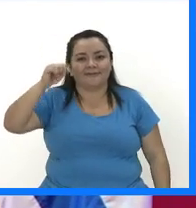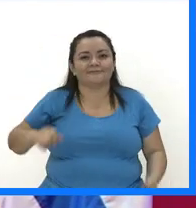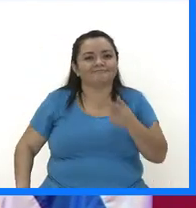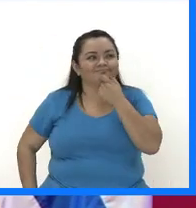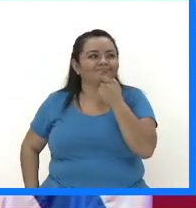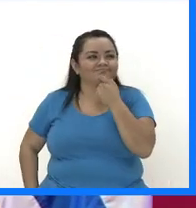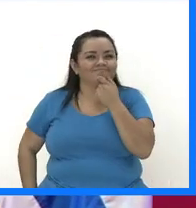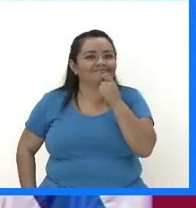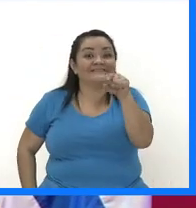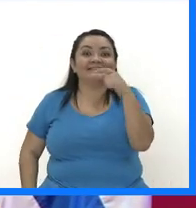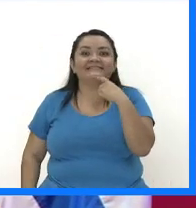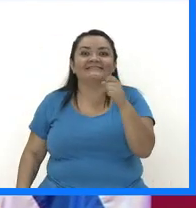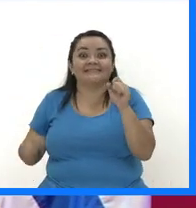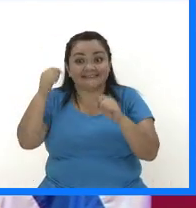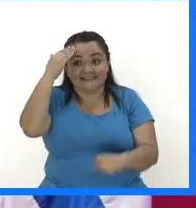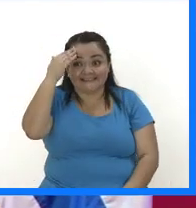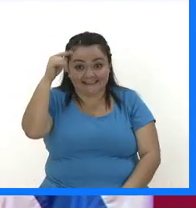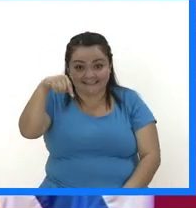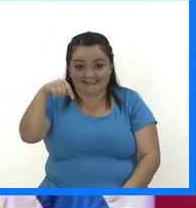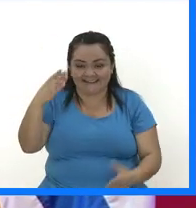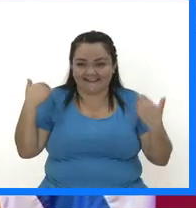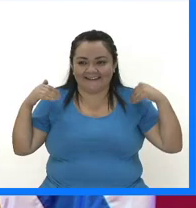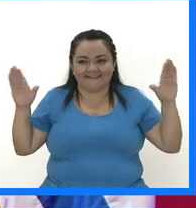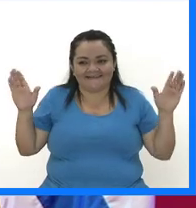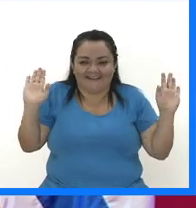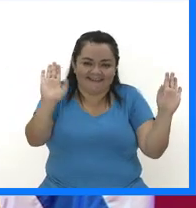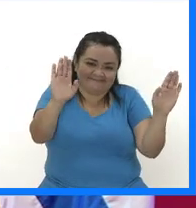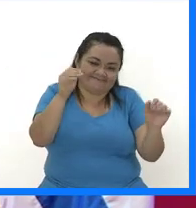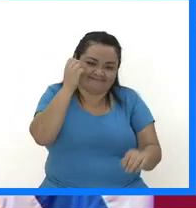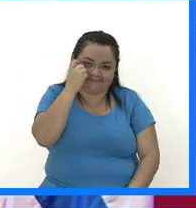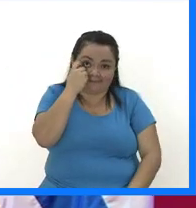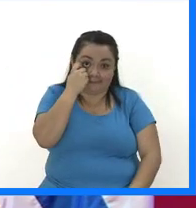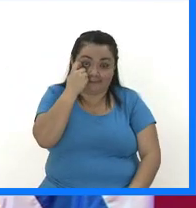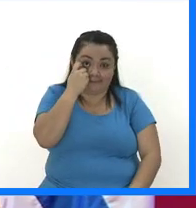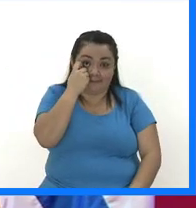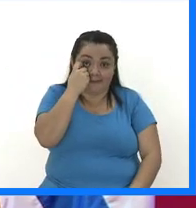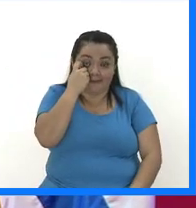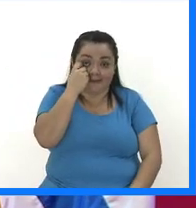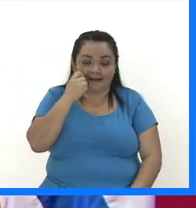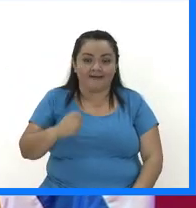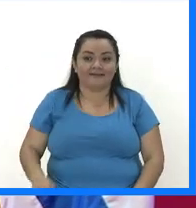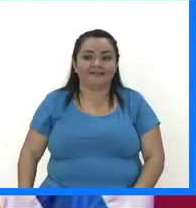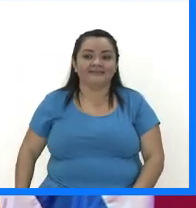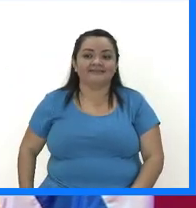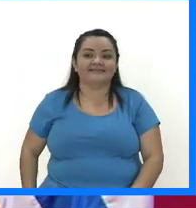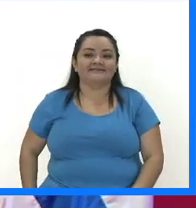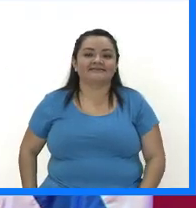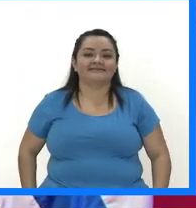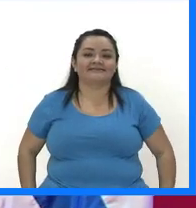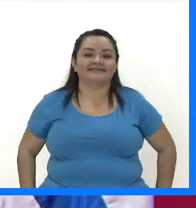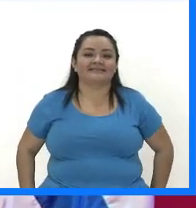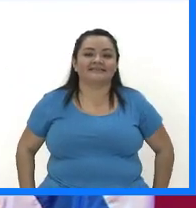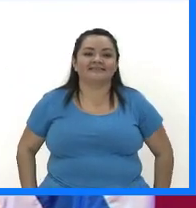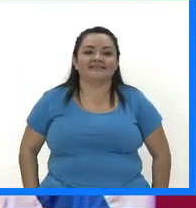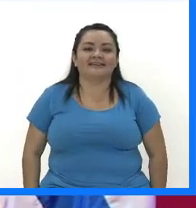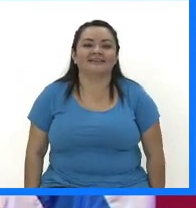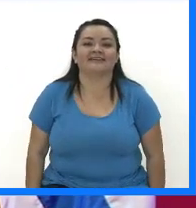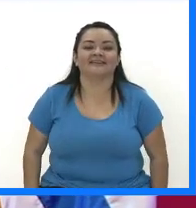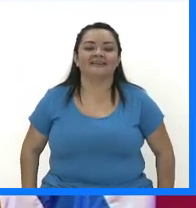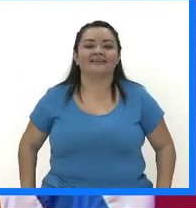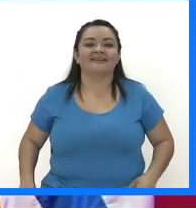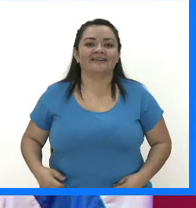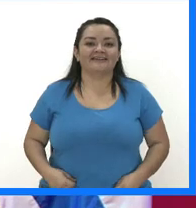premio el día aquí se lo puede memoria no han ido tampoco pero los tres anotados así que no se ve que tuviera dos alas para el vuelo